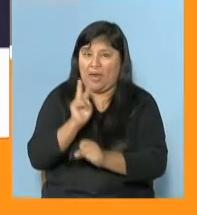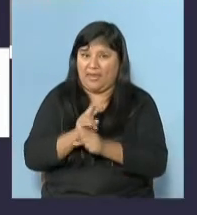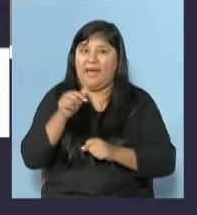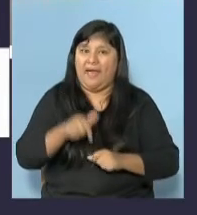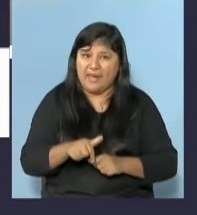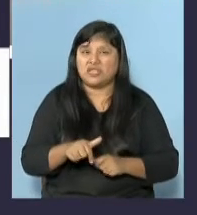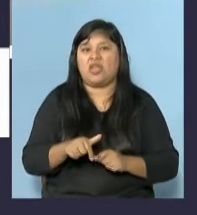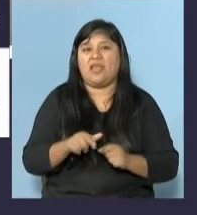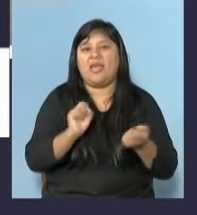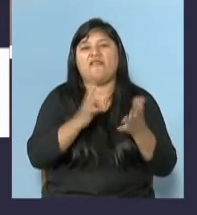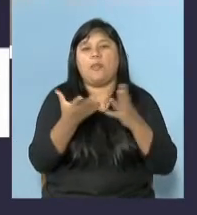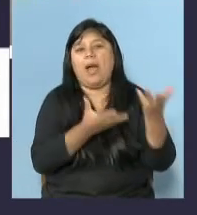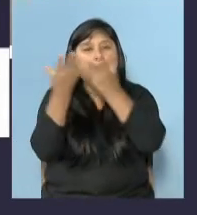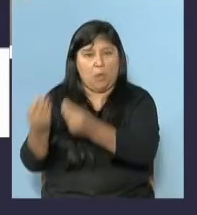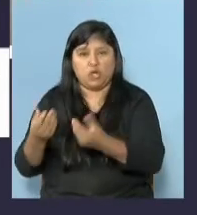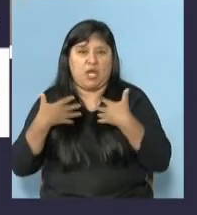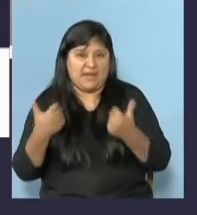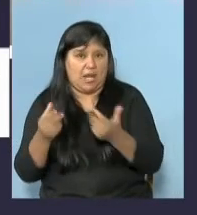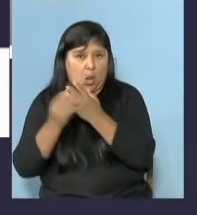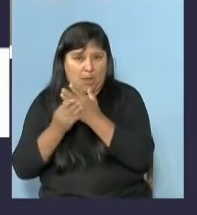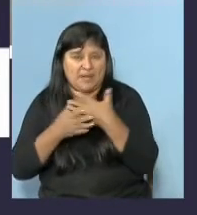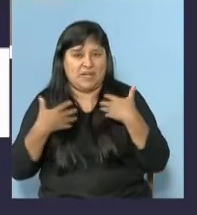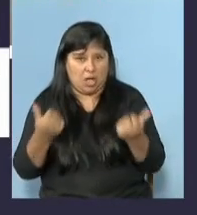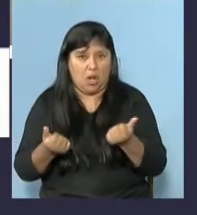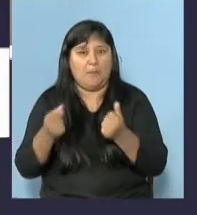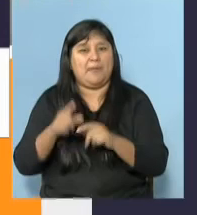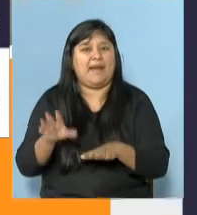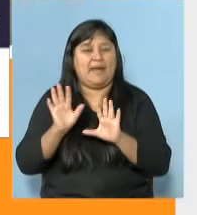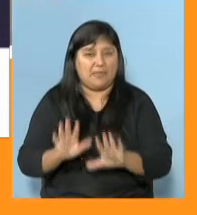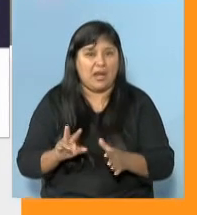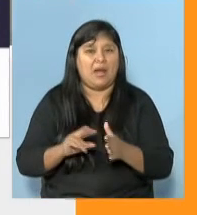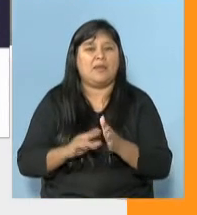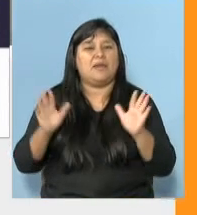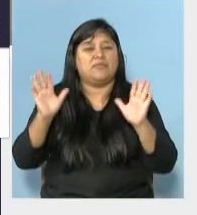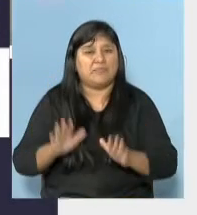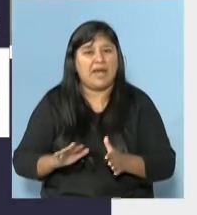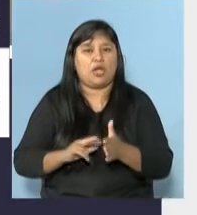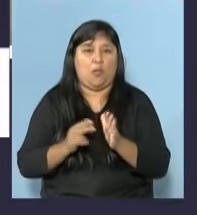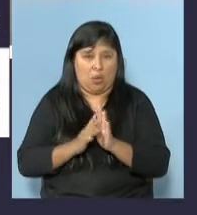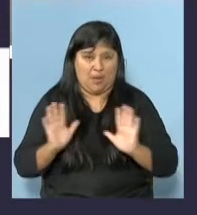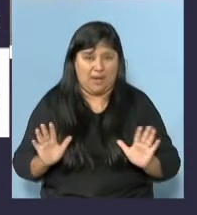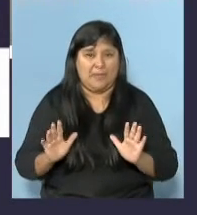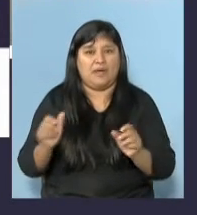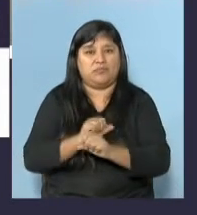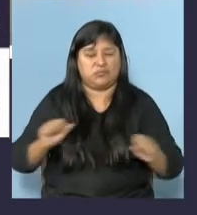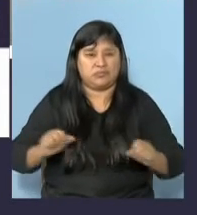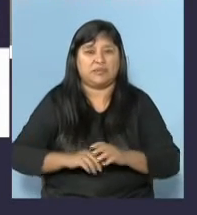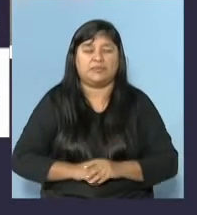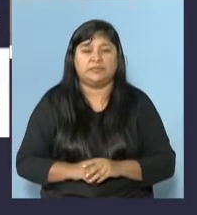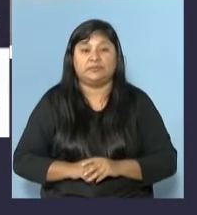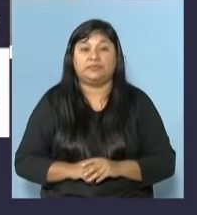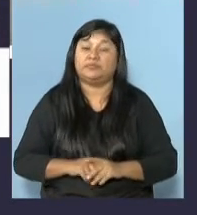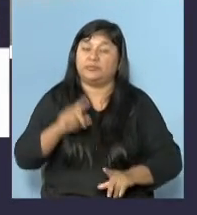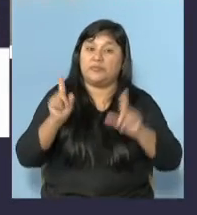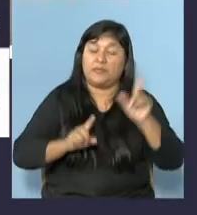pueda seguir como va y con riesgo de colapso. Le decía porque, por ejemplo, no me expliqué bien quizás, en las